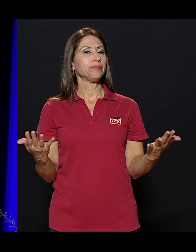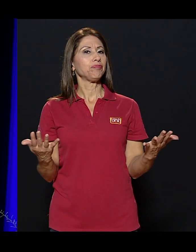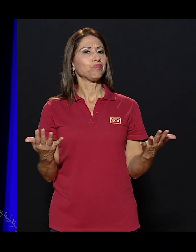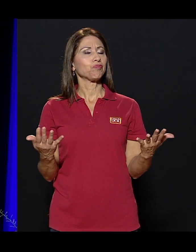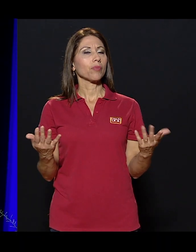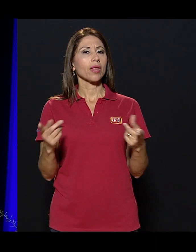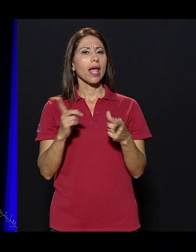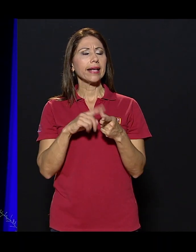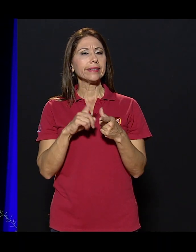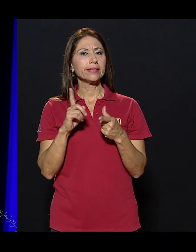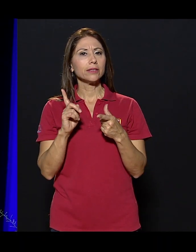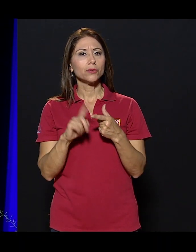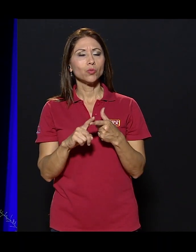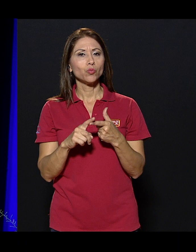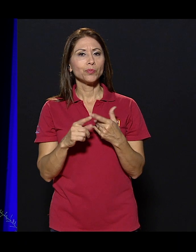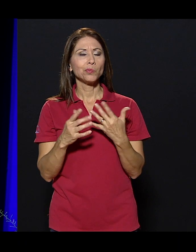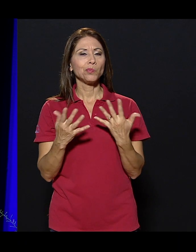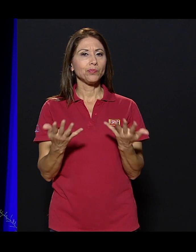Entonces,